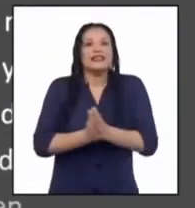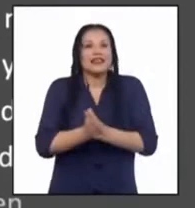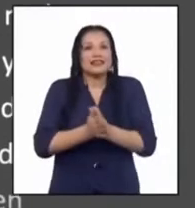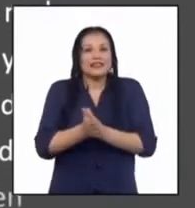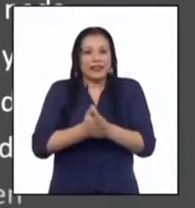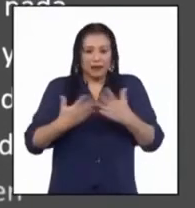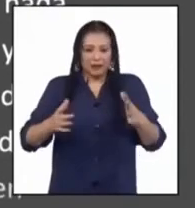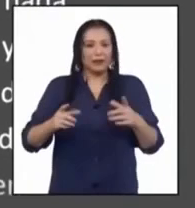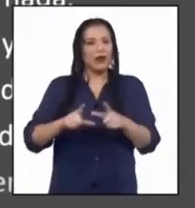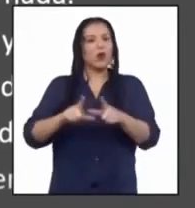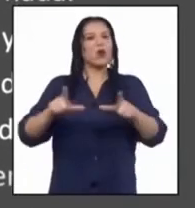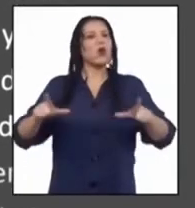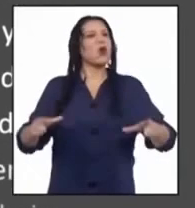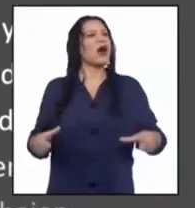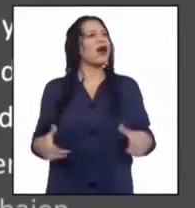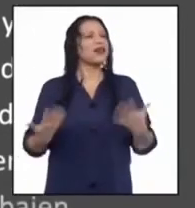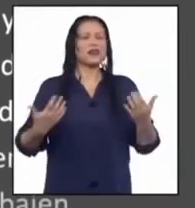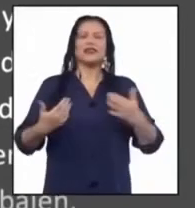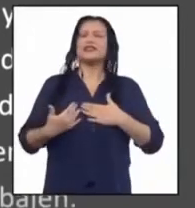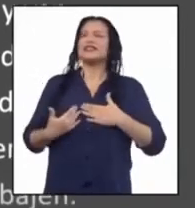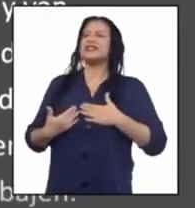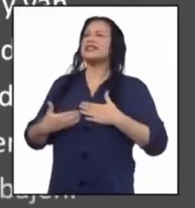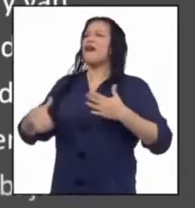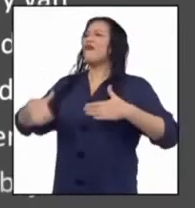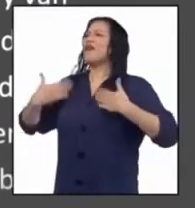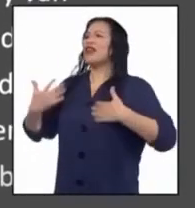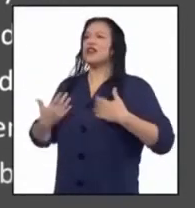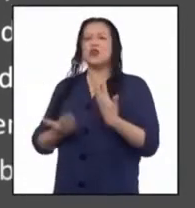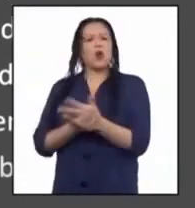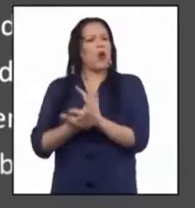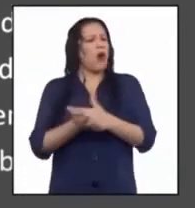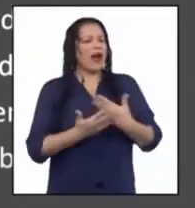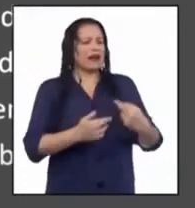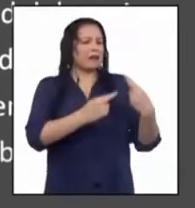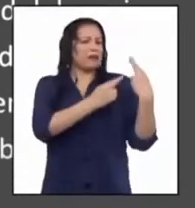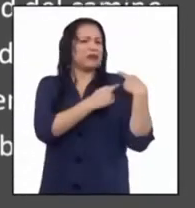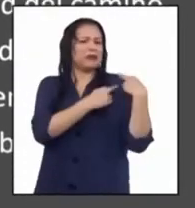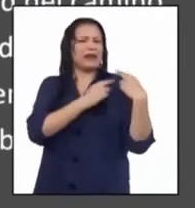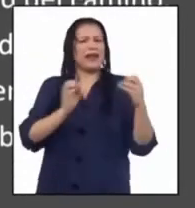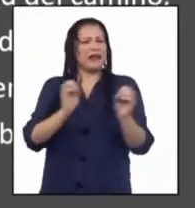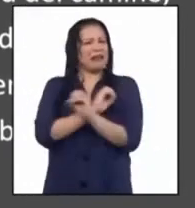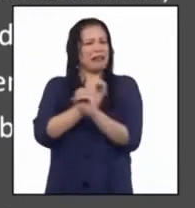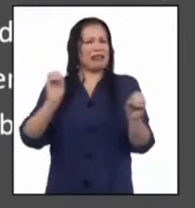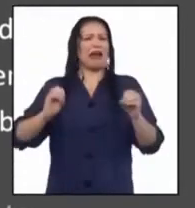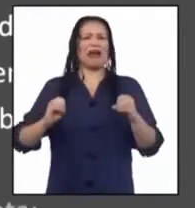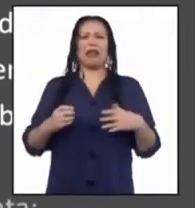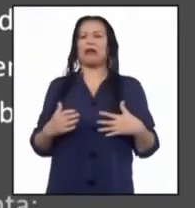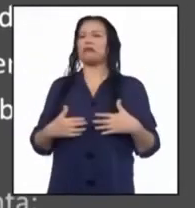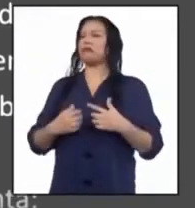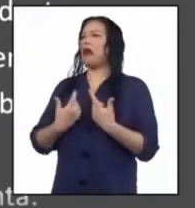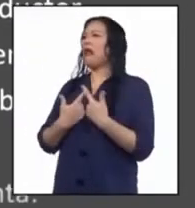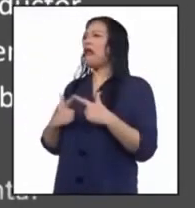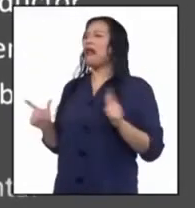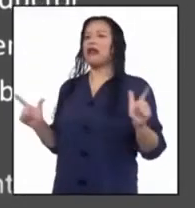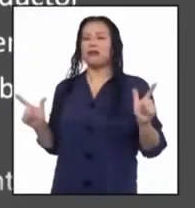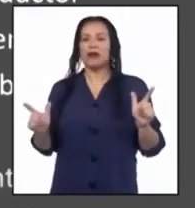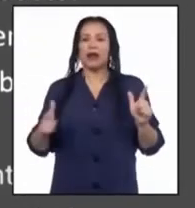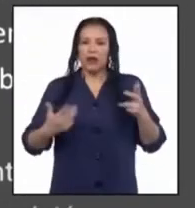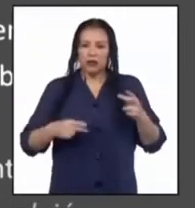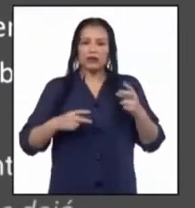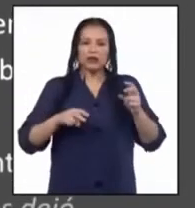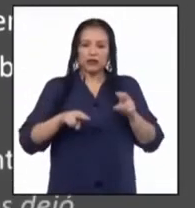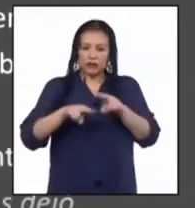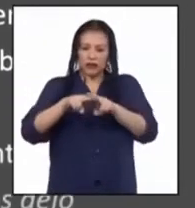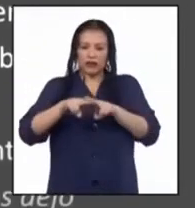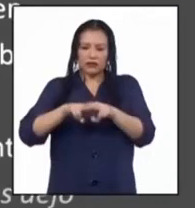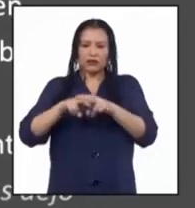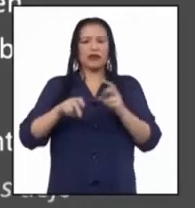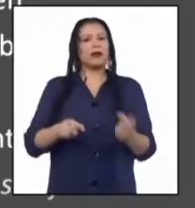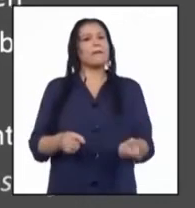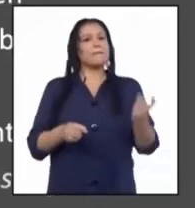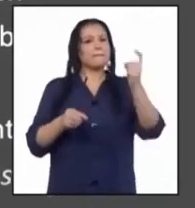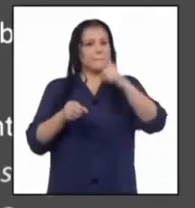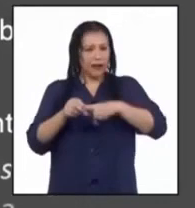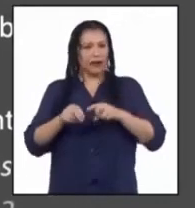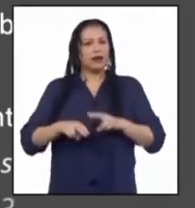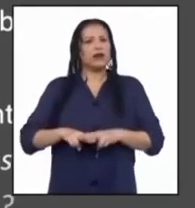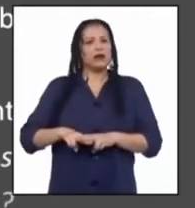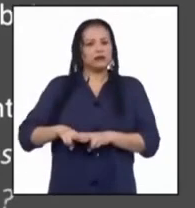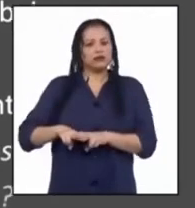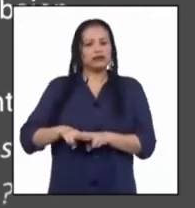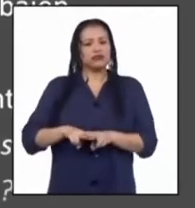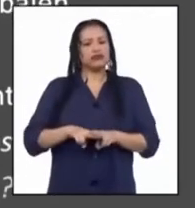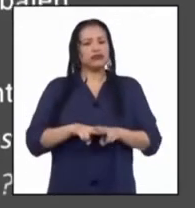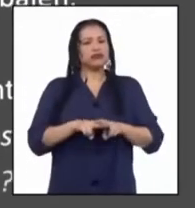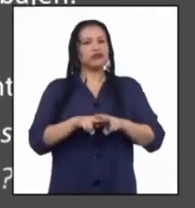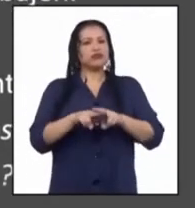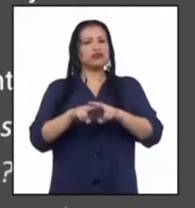están en un lugar donde no tienen obligación de hacer nada de nada. Se suben al tren y van muy felices hasta la mitad del